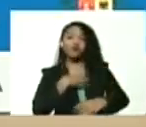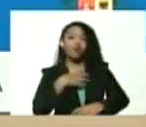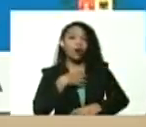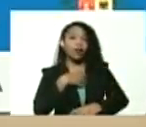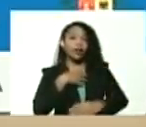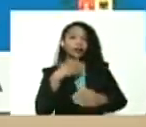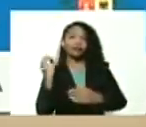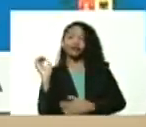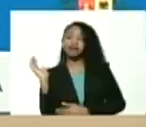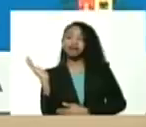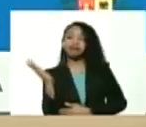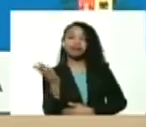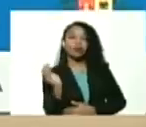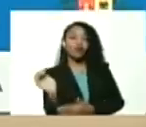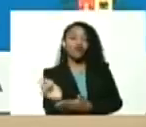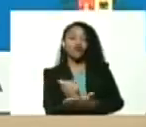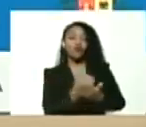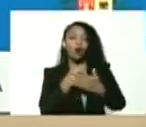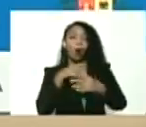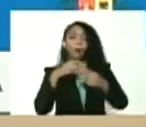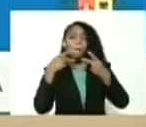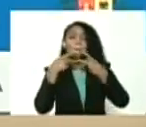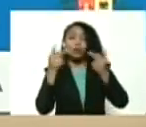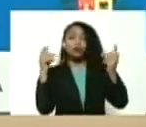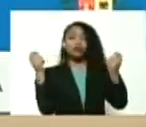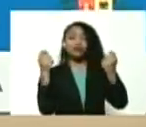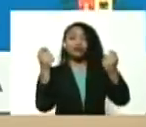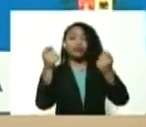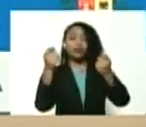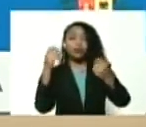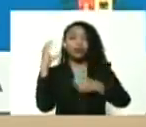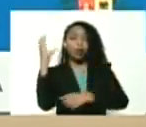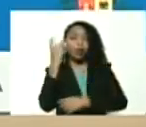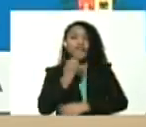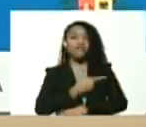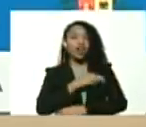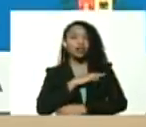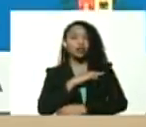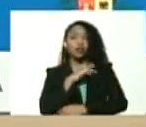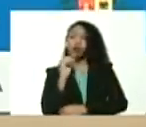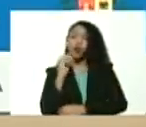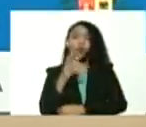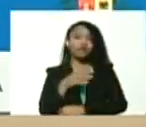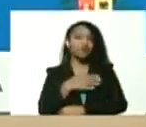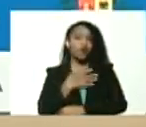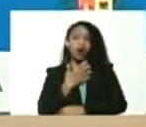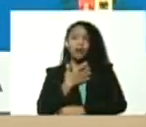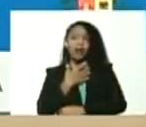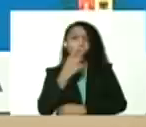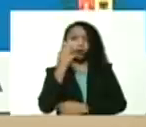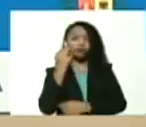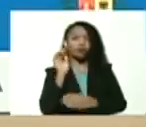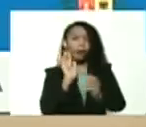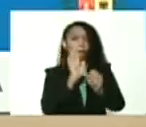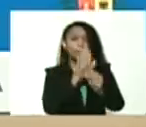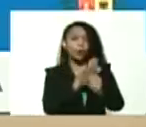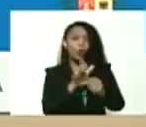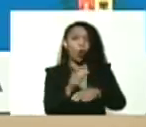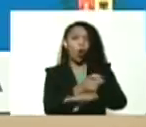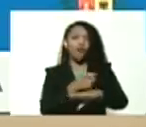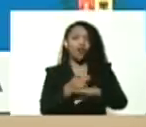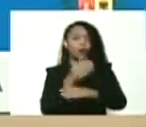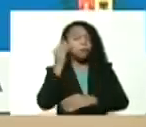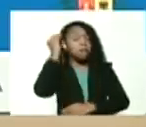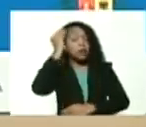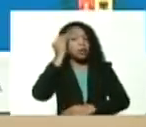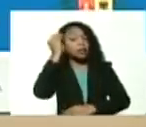han servido para la publicidad falsa sobre Colombia, ni lo pueden ocultar los gobiernos que